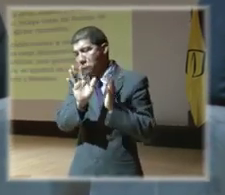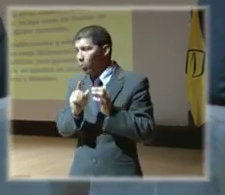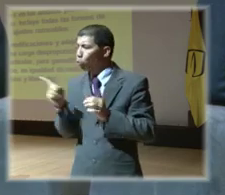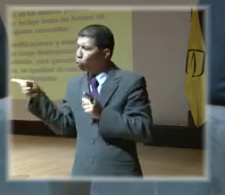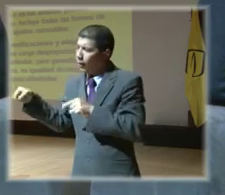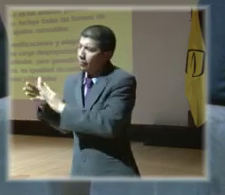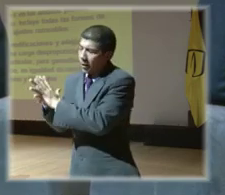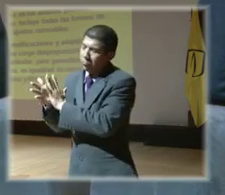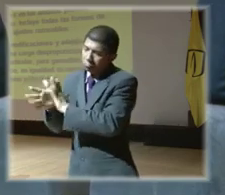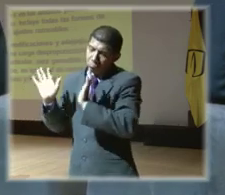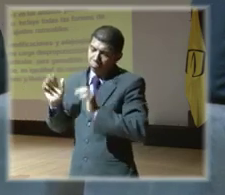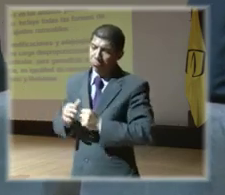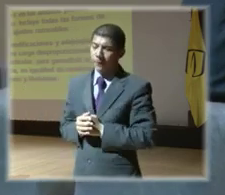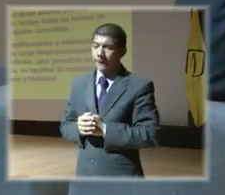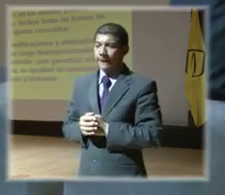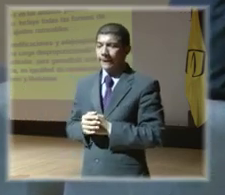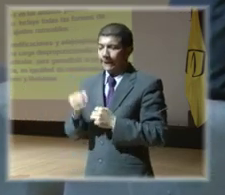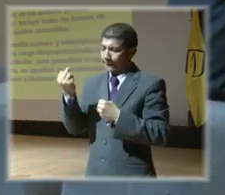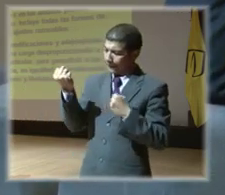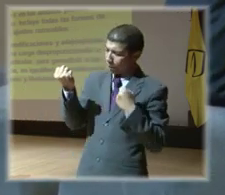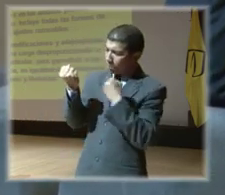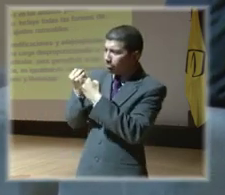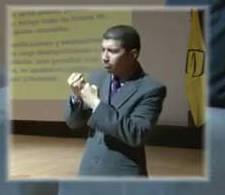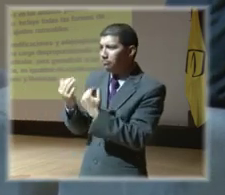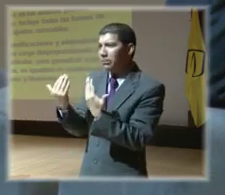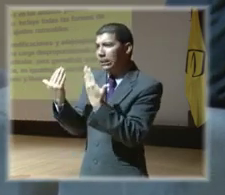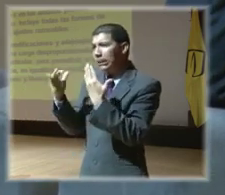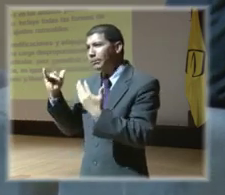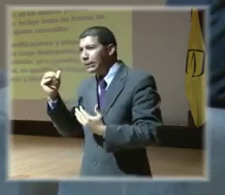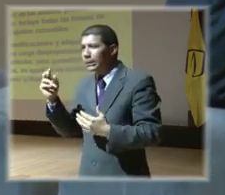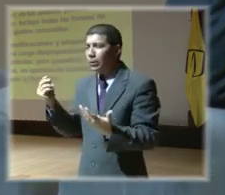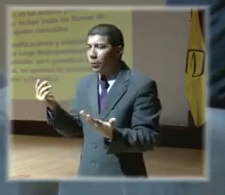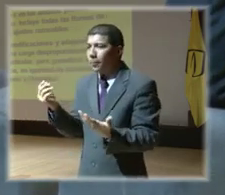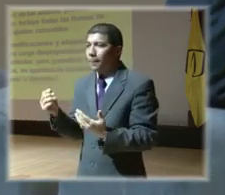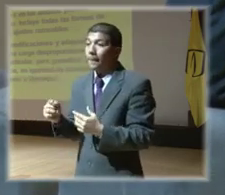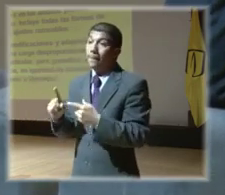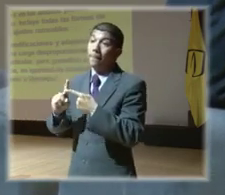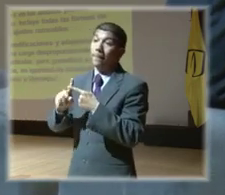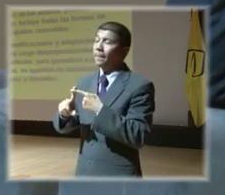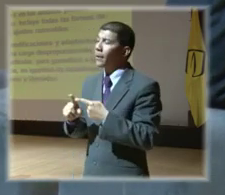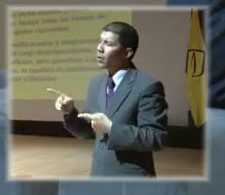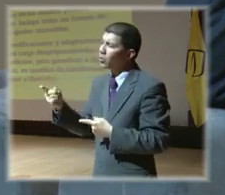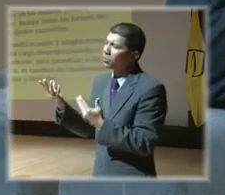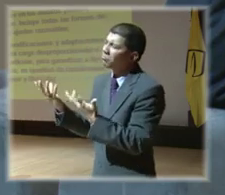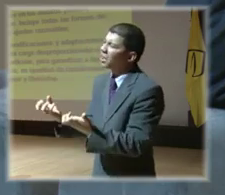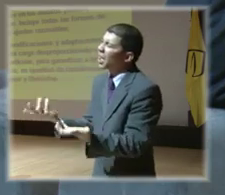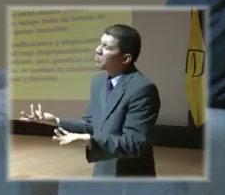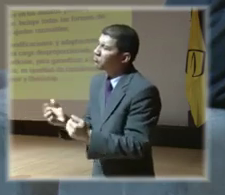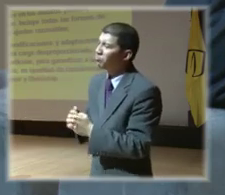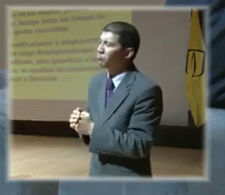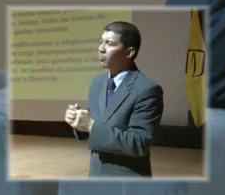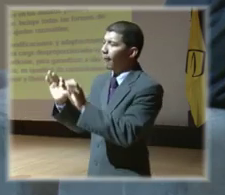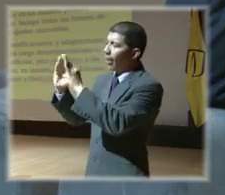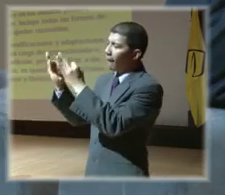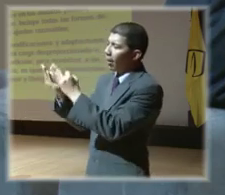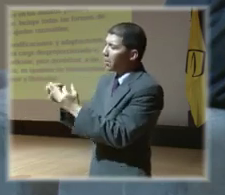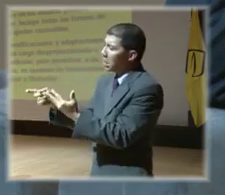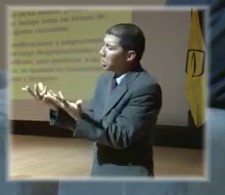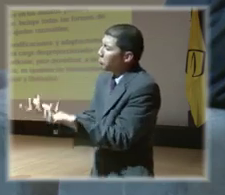cómo responde es, ¿y usted qué quiere? ¿No? ¿Y la familia qué quiere? ¿Y la persona qué